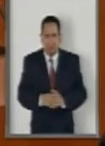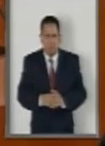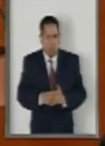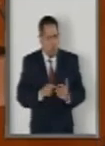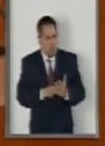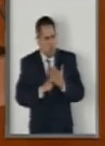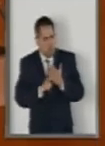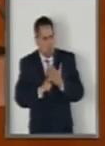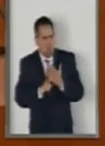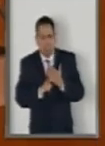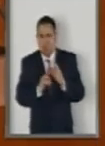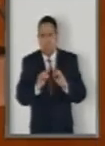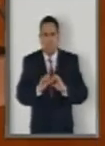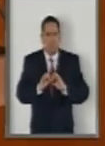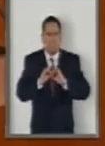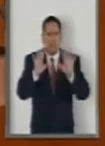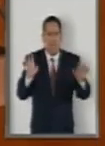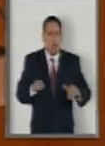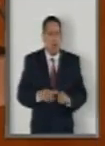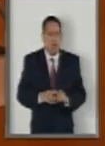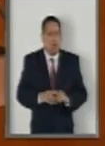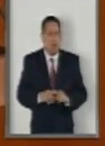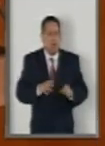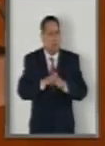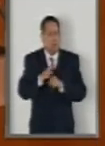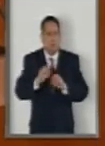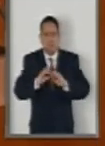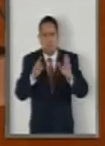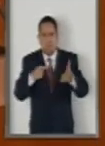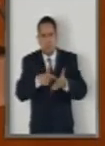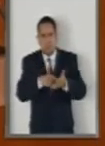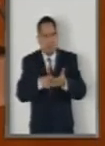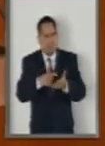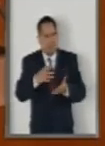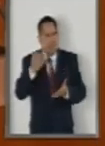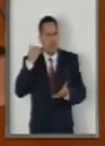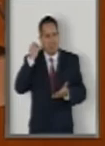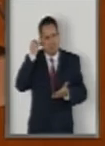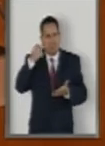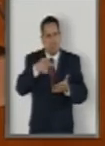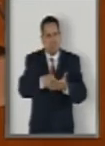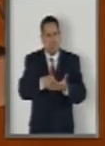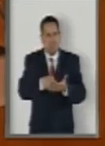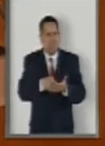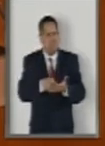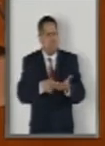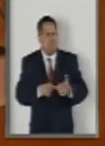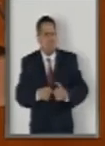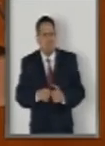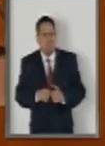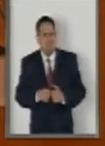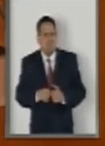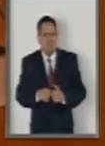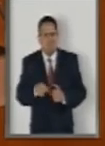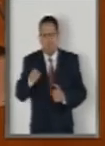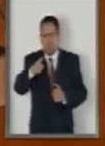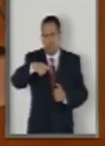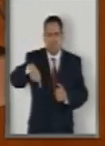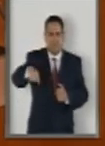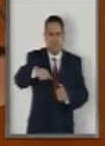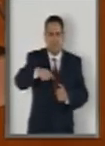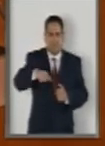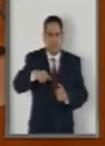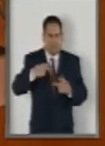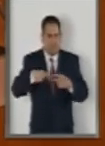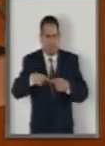demostró claramente cuál era la posición de un electorado que